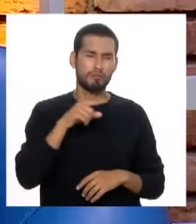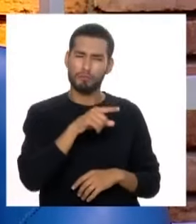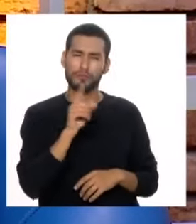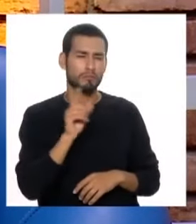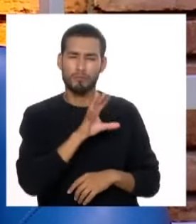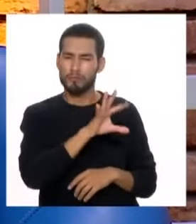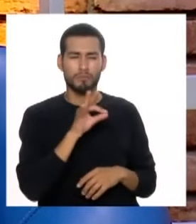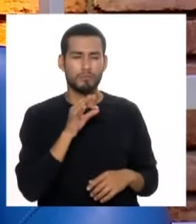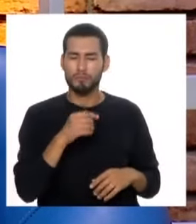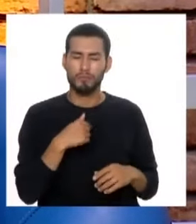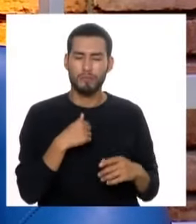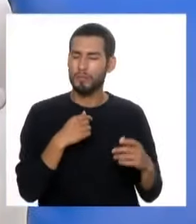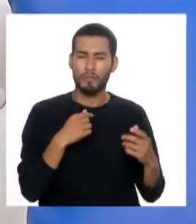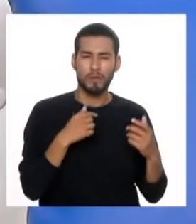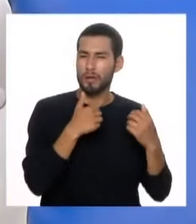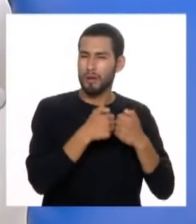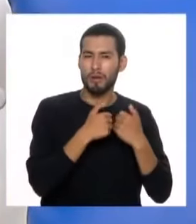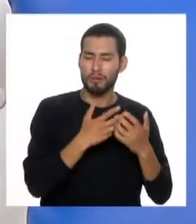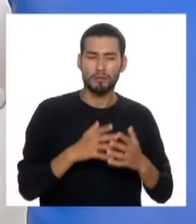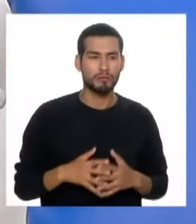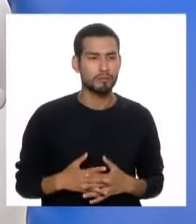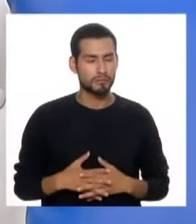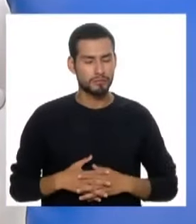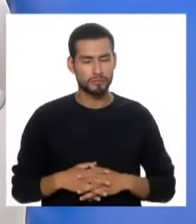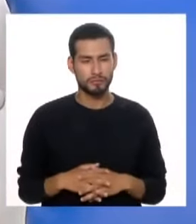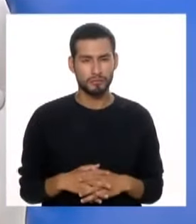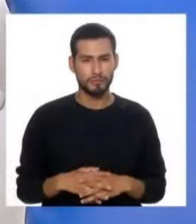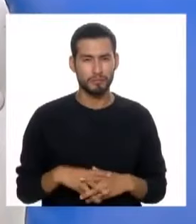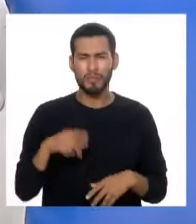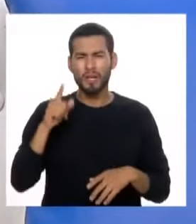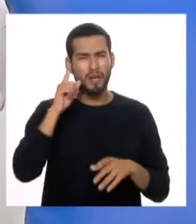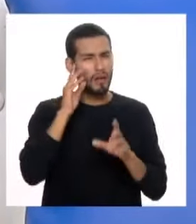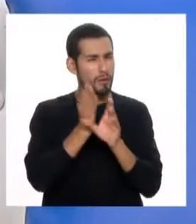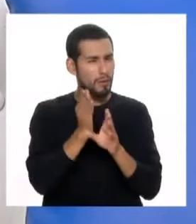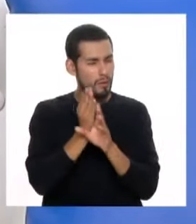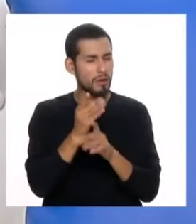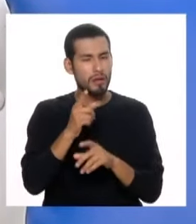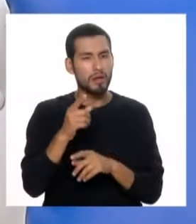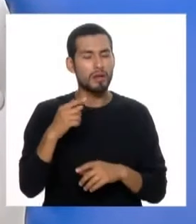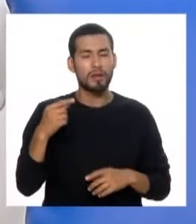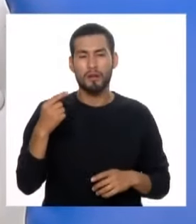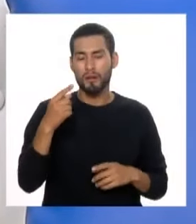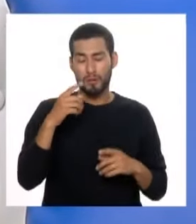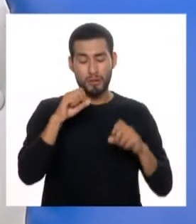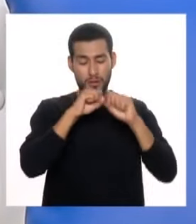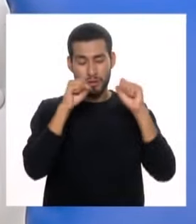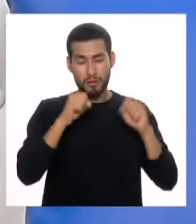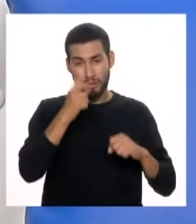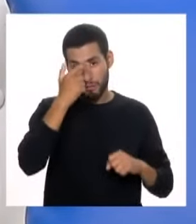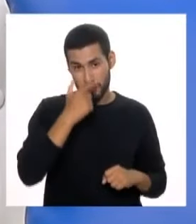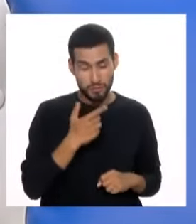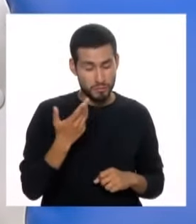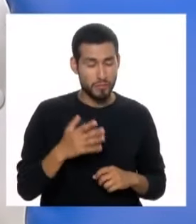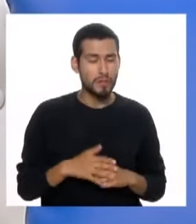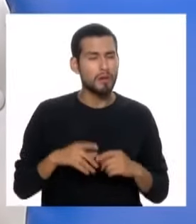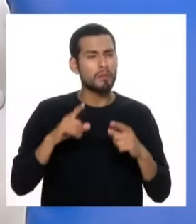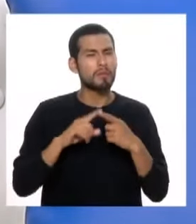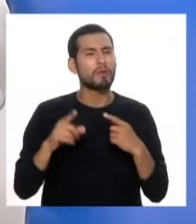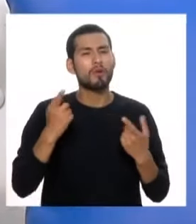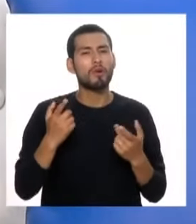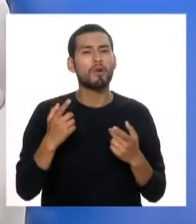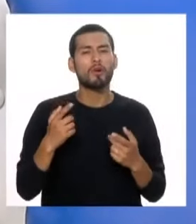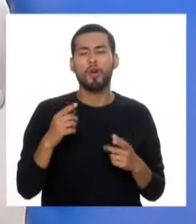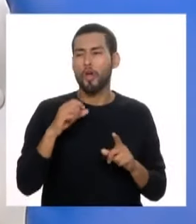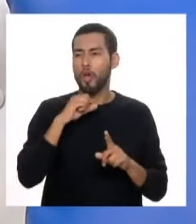conviene? Más allá de lo psicológico, que tiene que ver con la propia estructura personal, es una